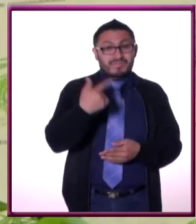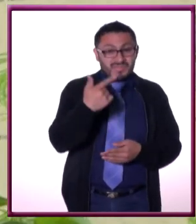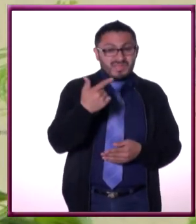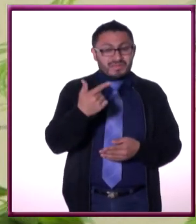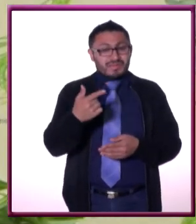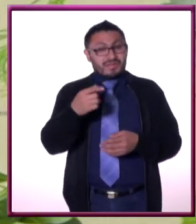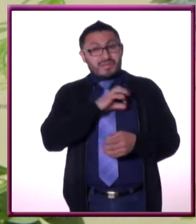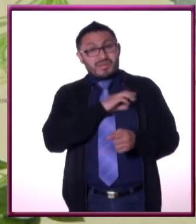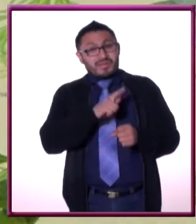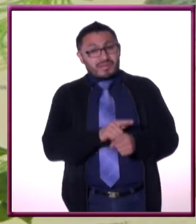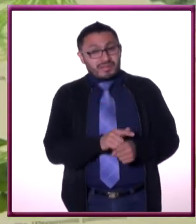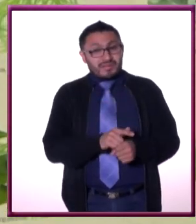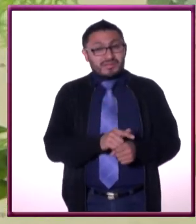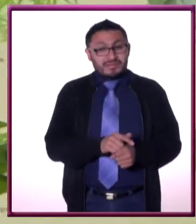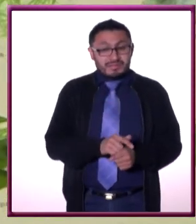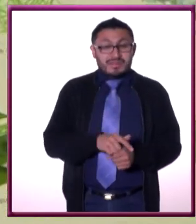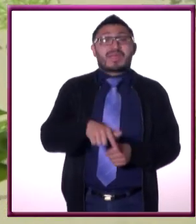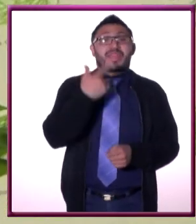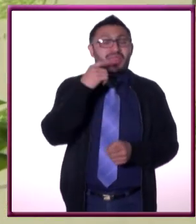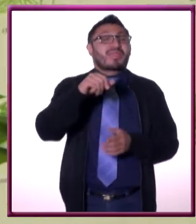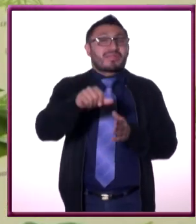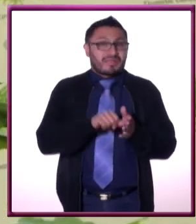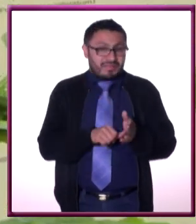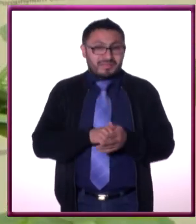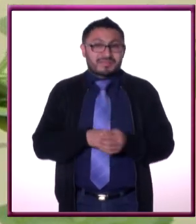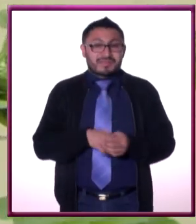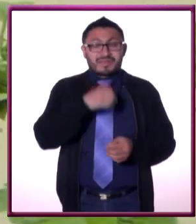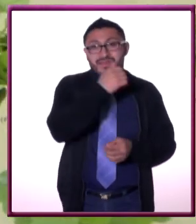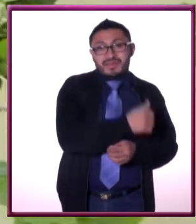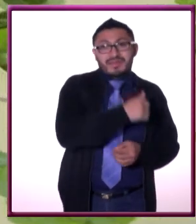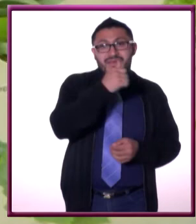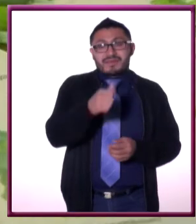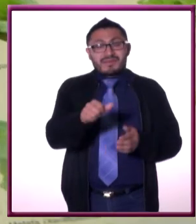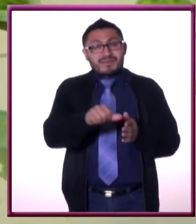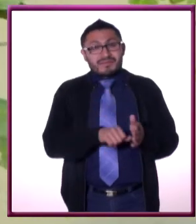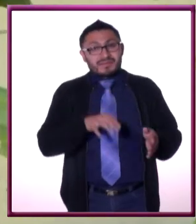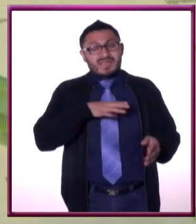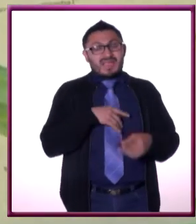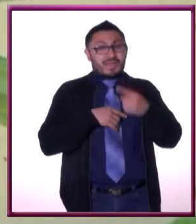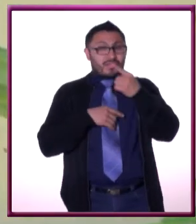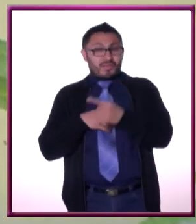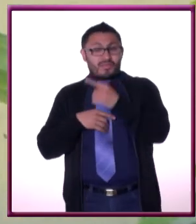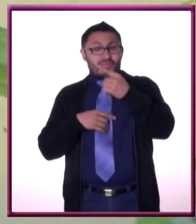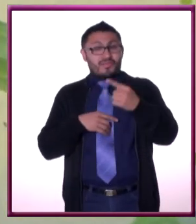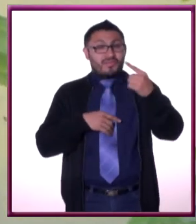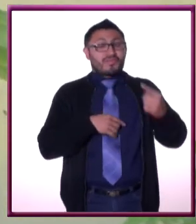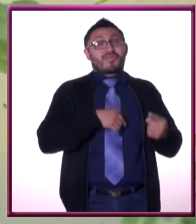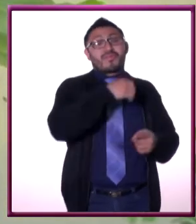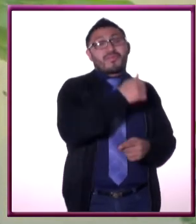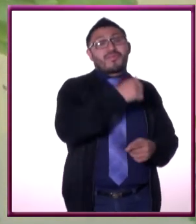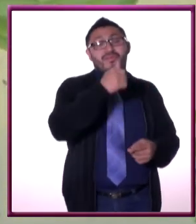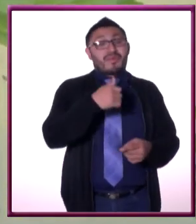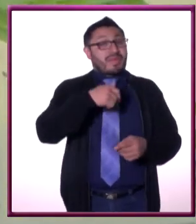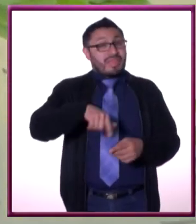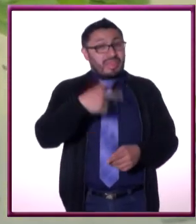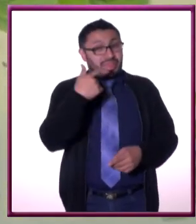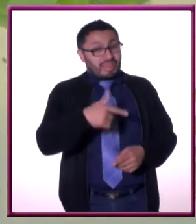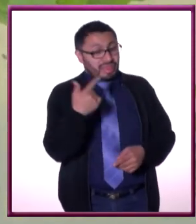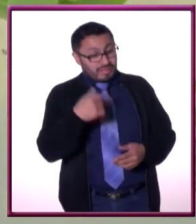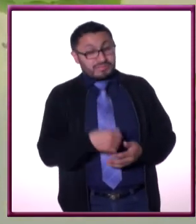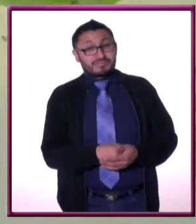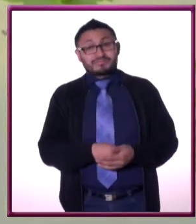12 especies. 12 Porque especies. son 12 Cada- meses. Ah, muy bien. Exactamente. Muy bien. Cada mes está una especie de estas